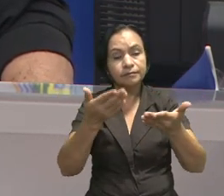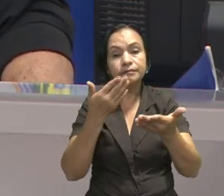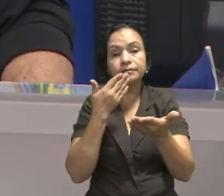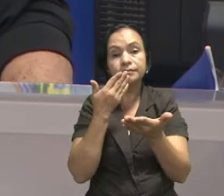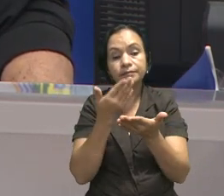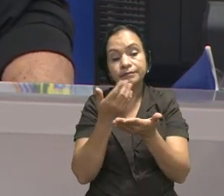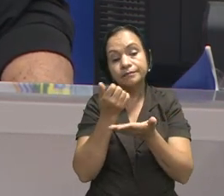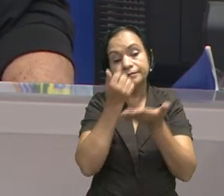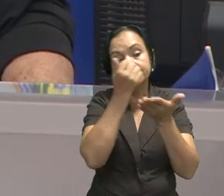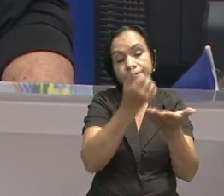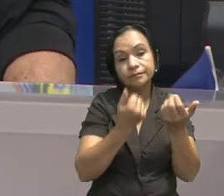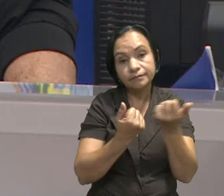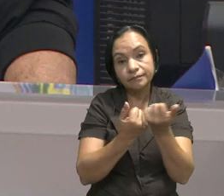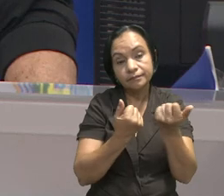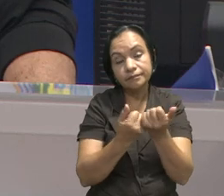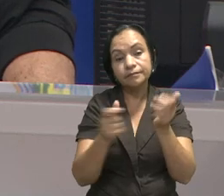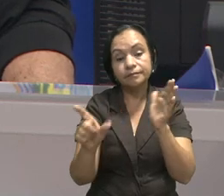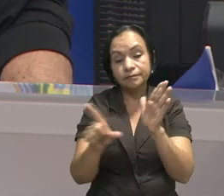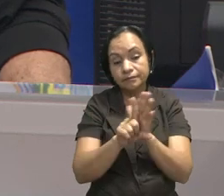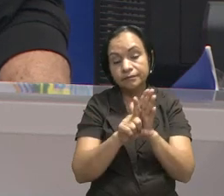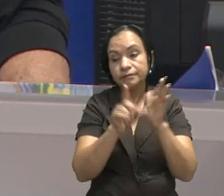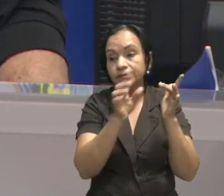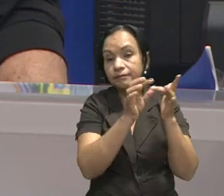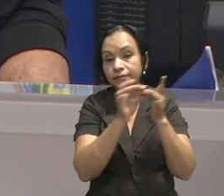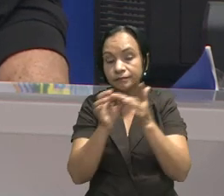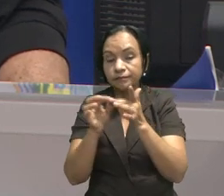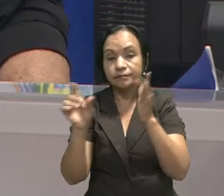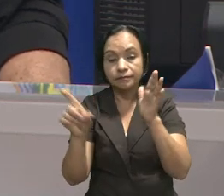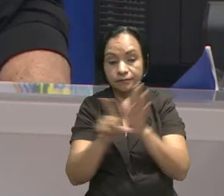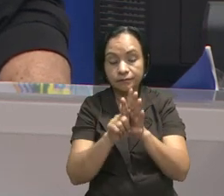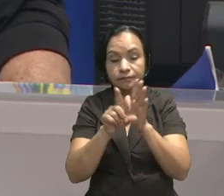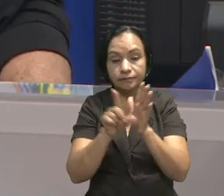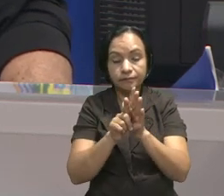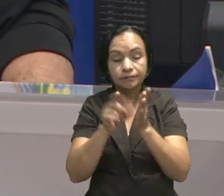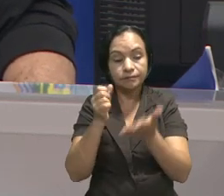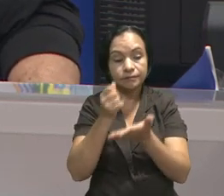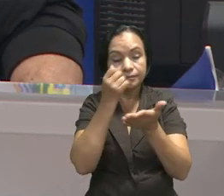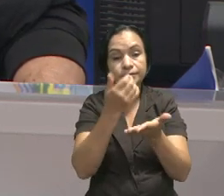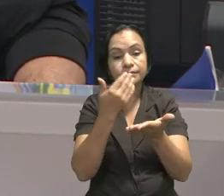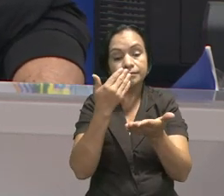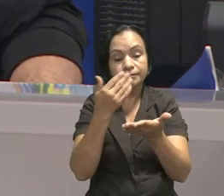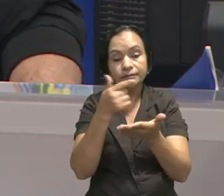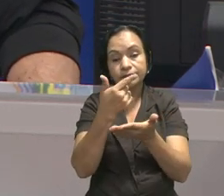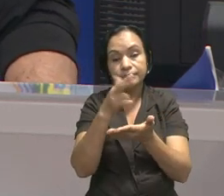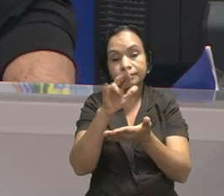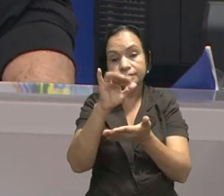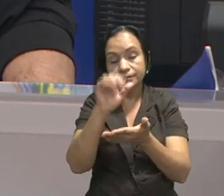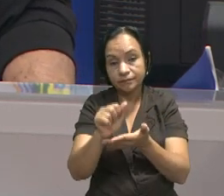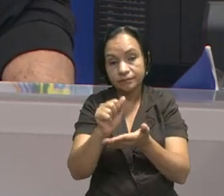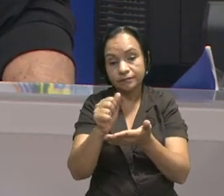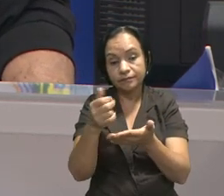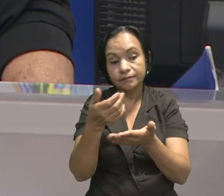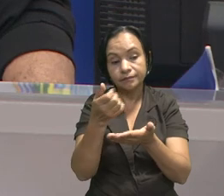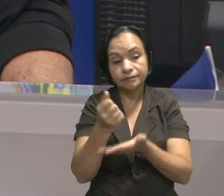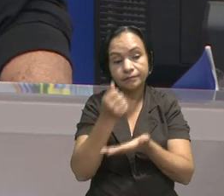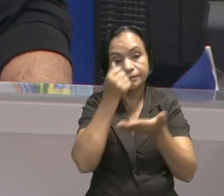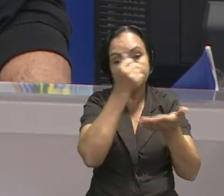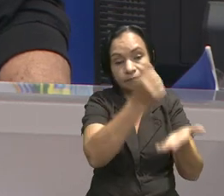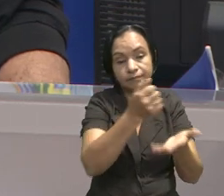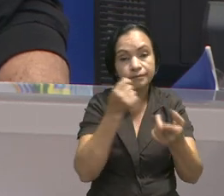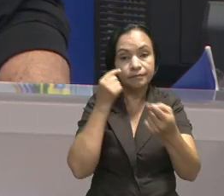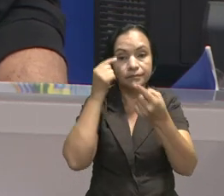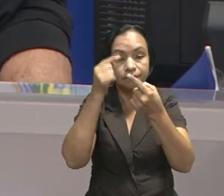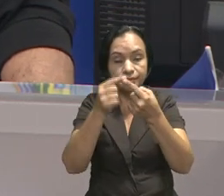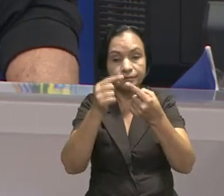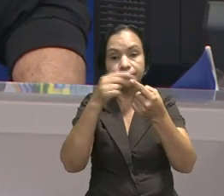pensiones en base a una ley especial que se llama Ley de Pensiones de Gracia y se otorga por objetivos que tienen